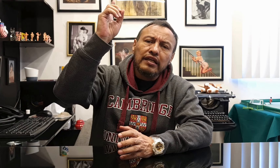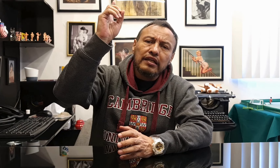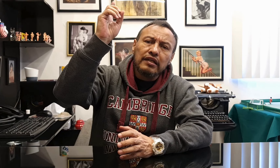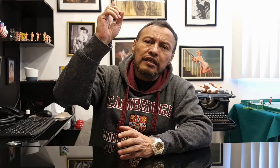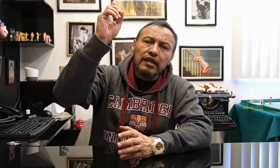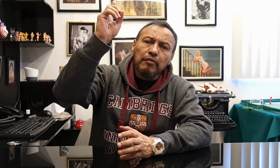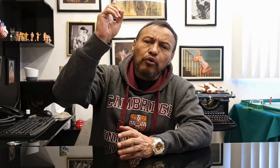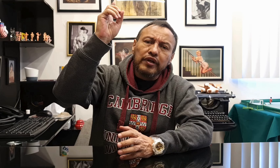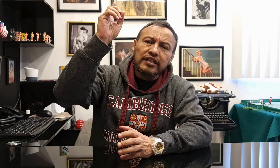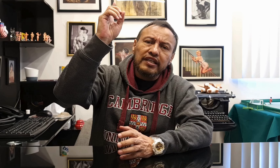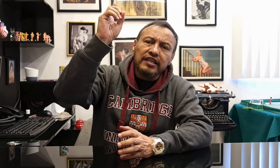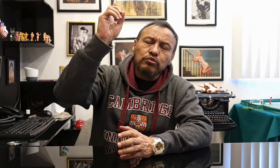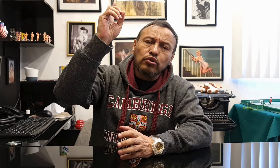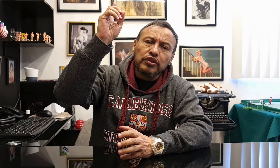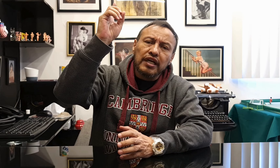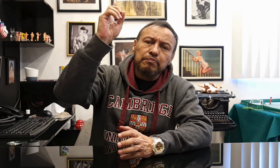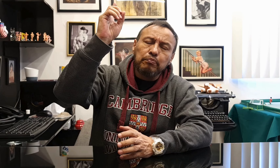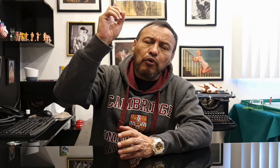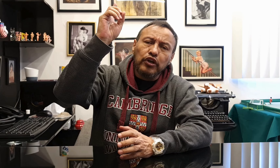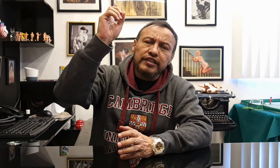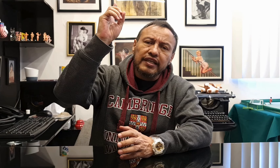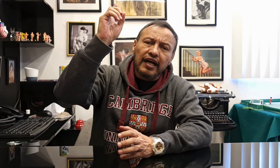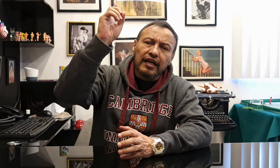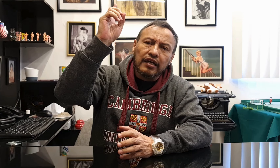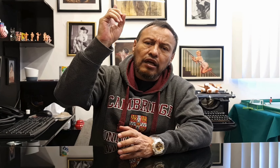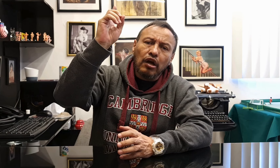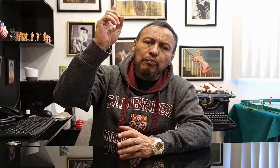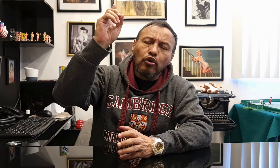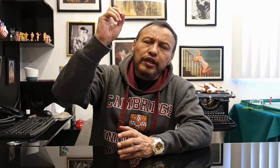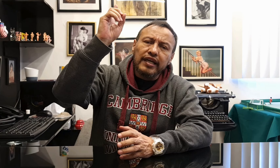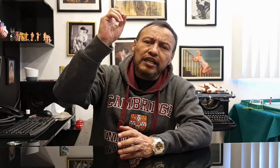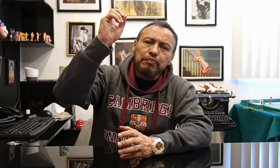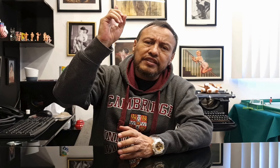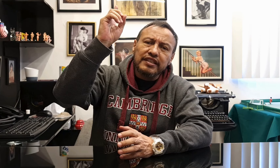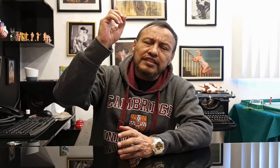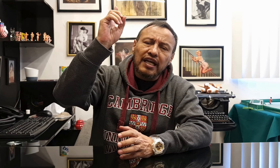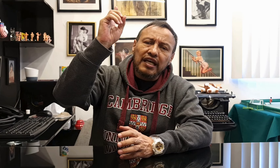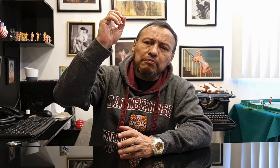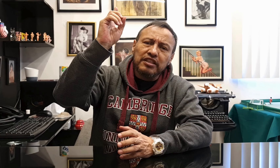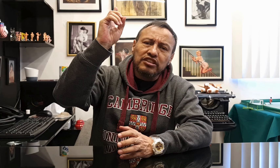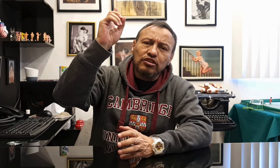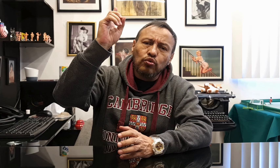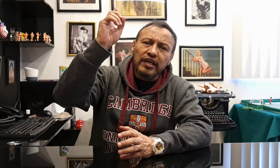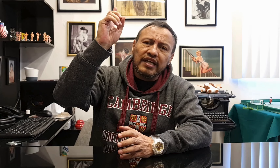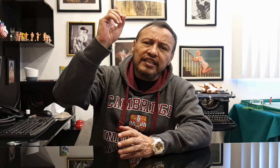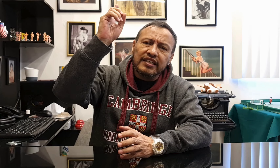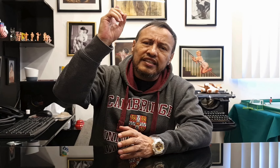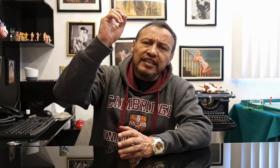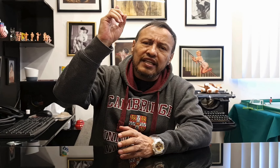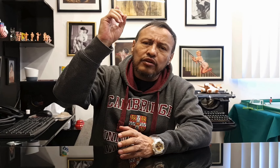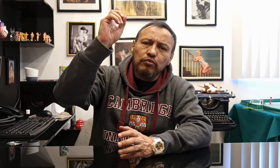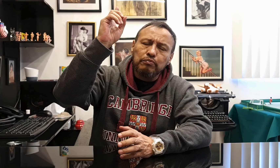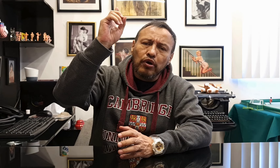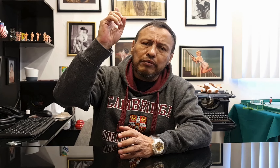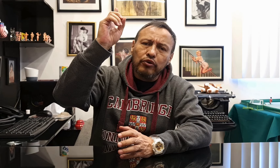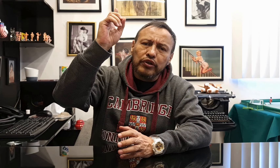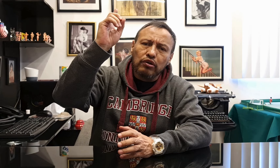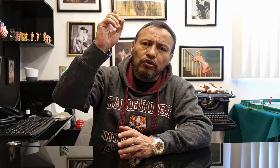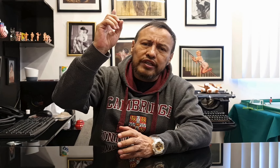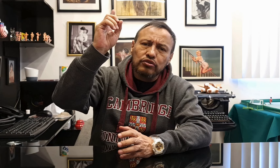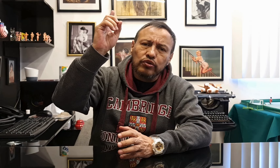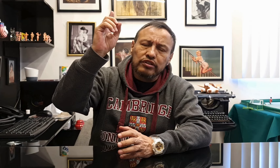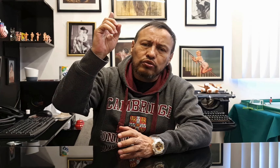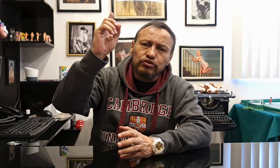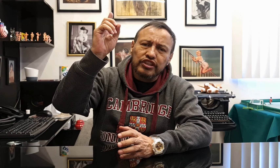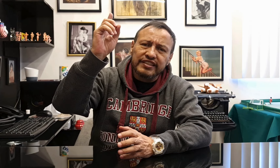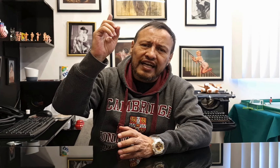moral, porque él tiene autoridad política, porque él representa la investidura y la dignidad de un pueblo y